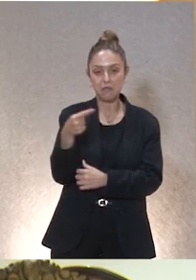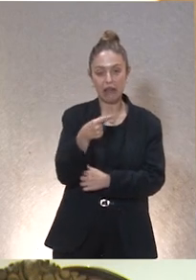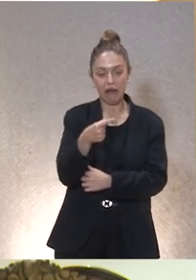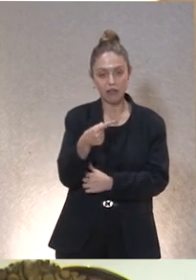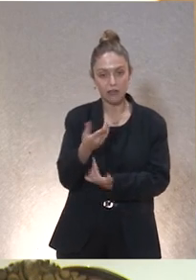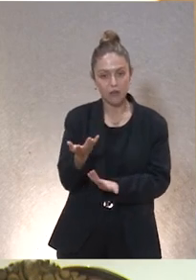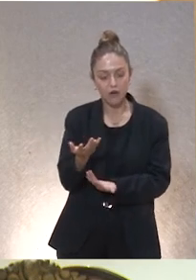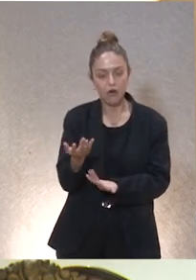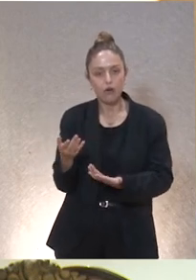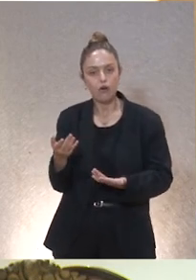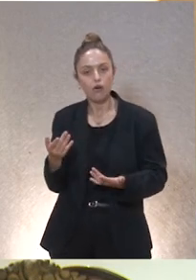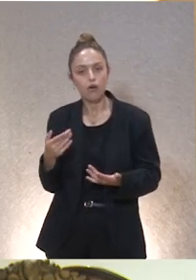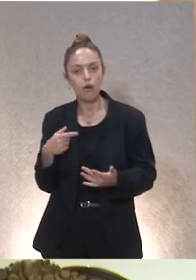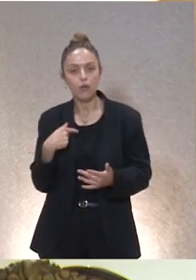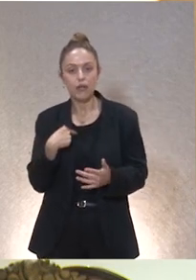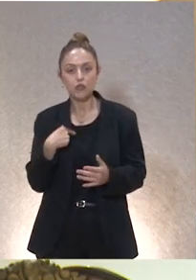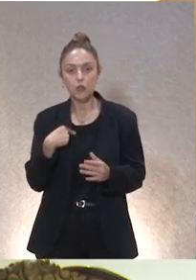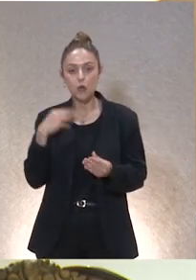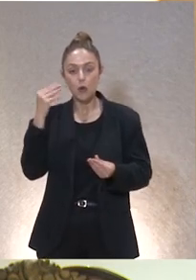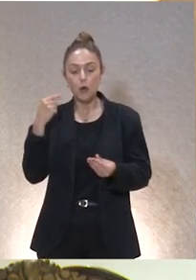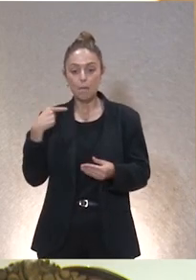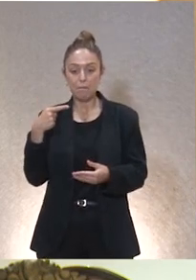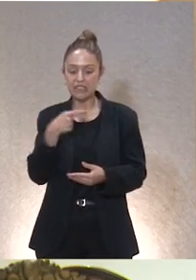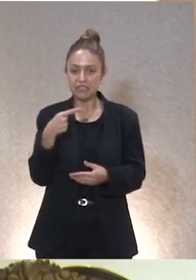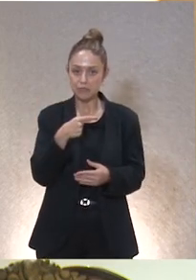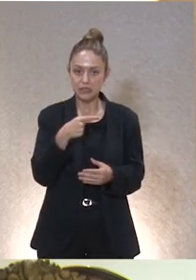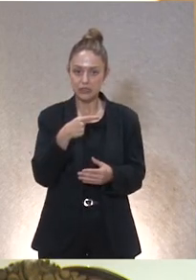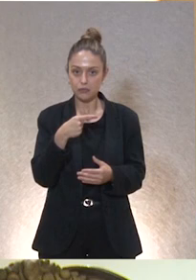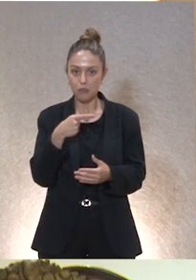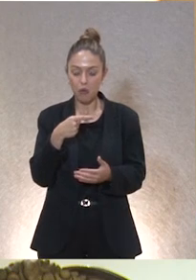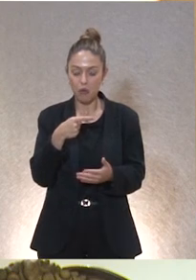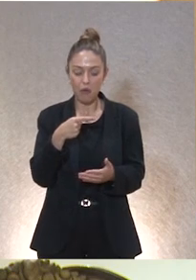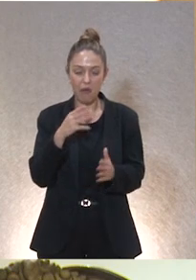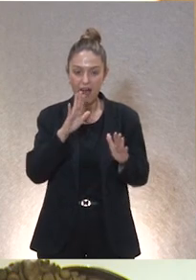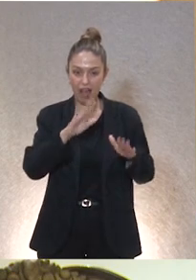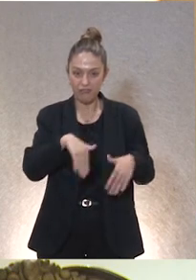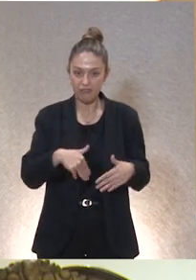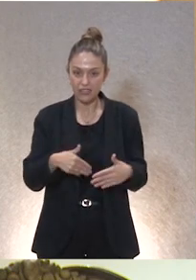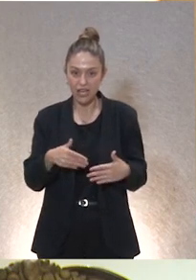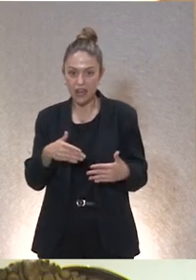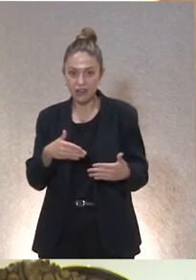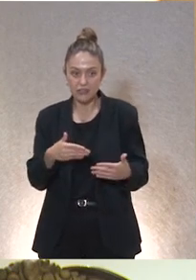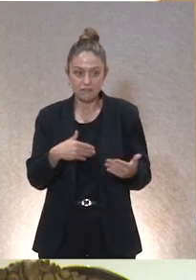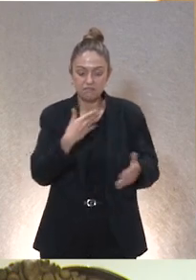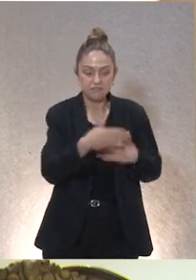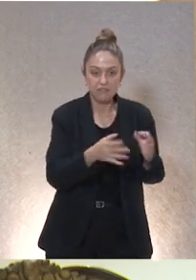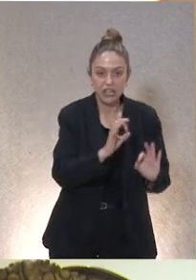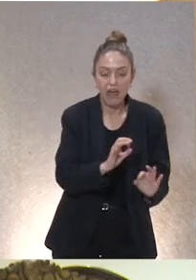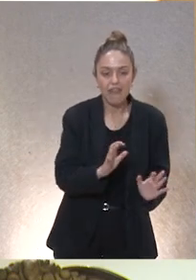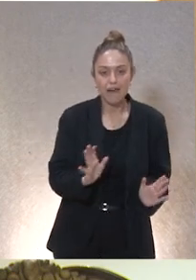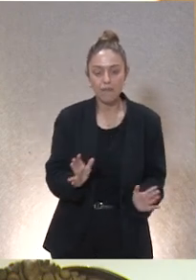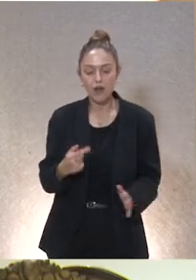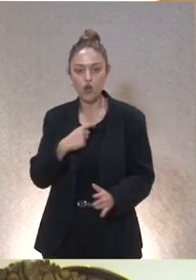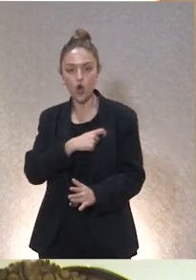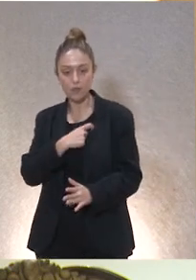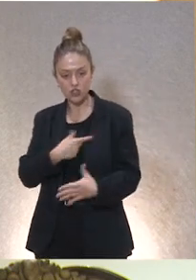tampoco soy de los que creen la elegancia intelectual del pesimismo que no conduce a nada con esa convicción acepté la presidencia de la